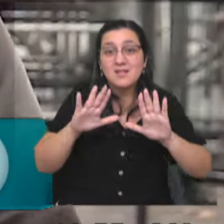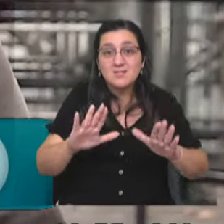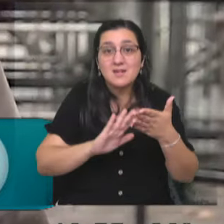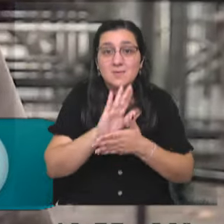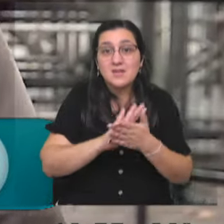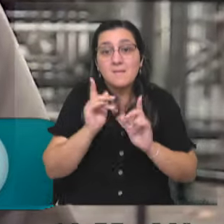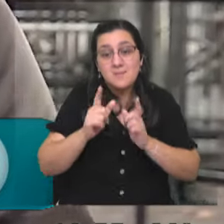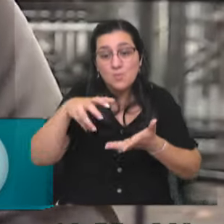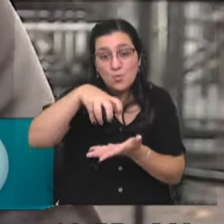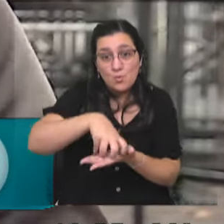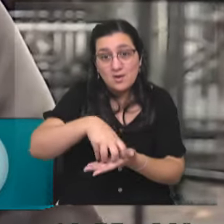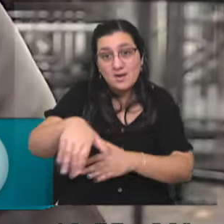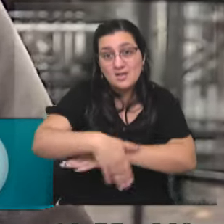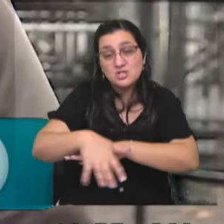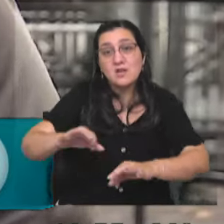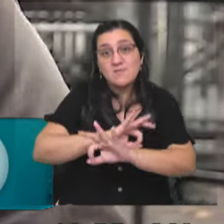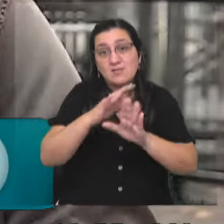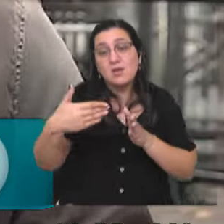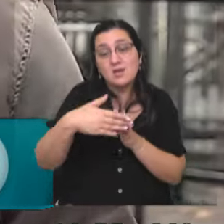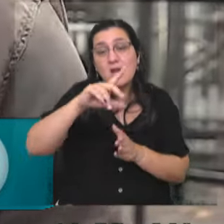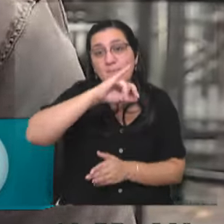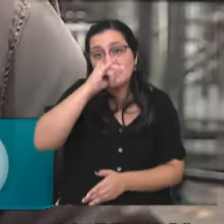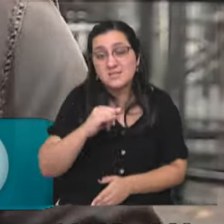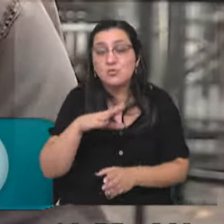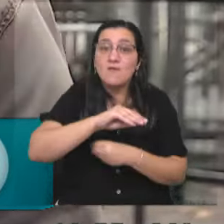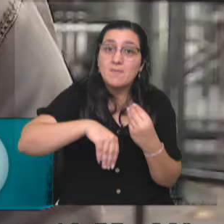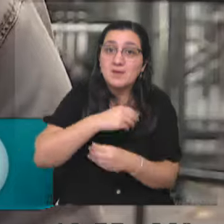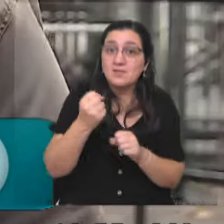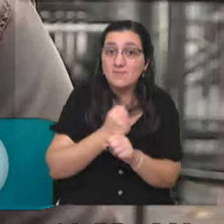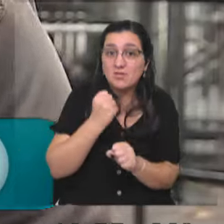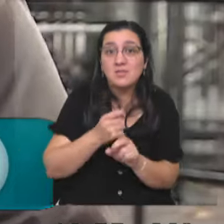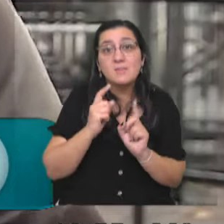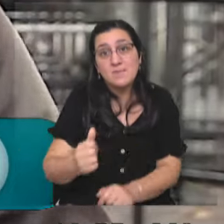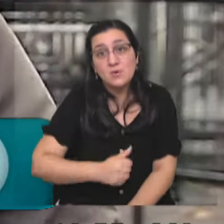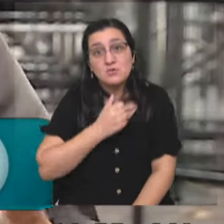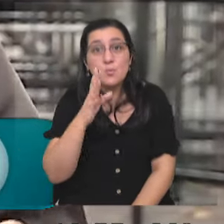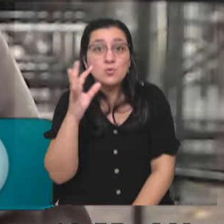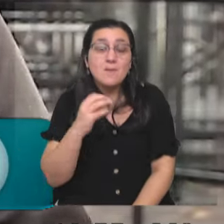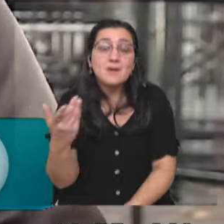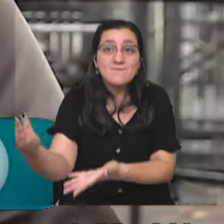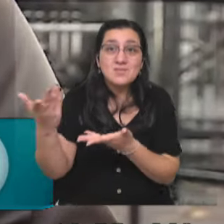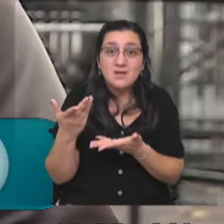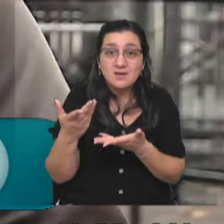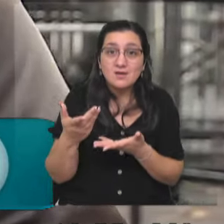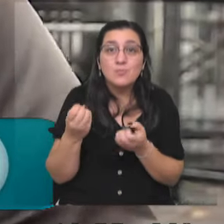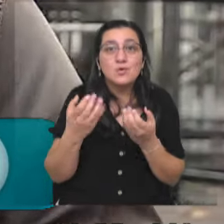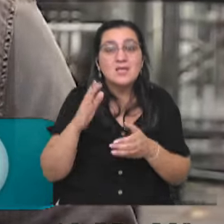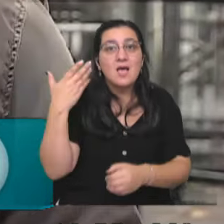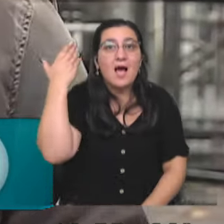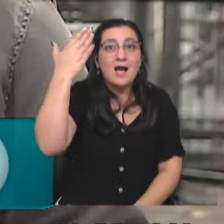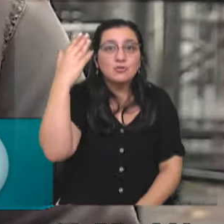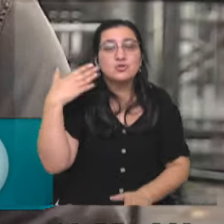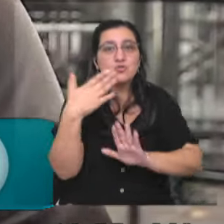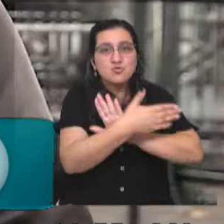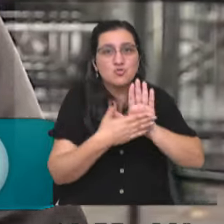lugar, Avenida Libertador y La Paz, a todas las familias trabajadoras. Y a su vez aprovecho también para convocar, porque va a haber actos en todo el